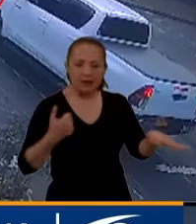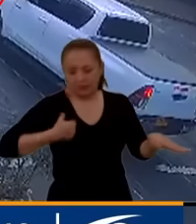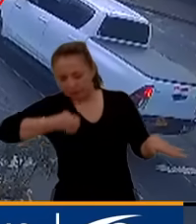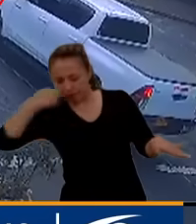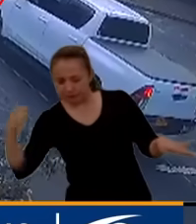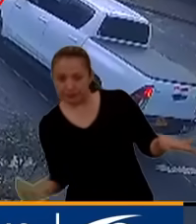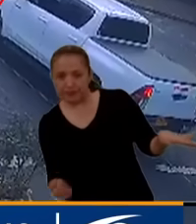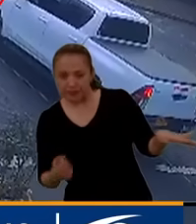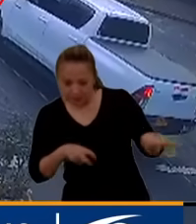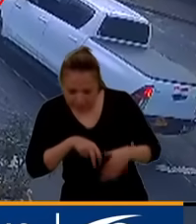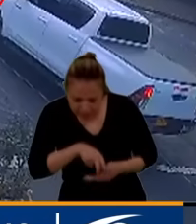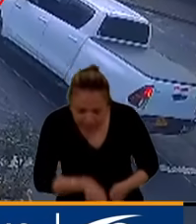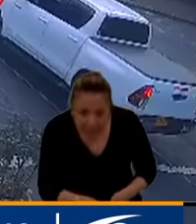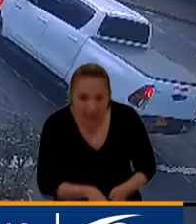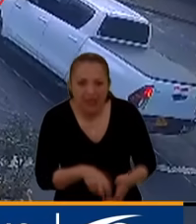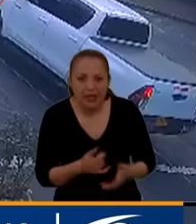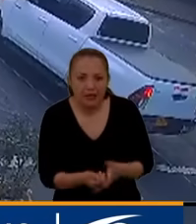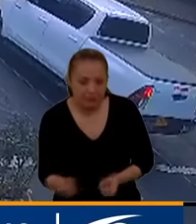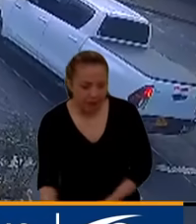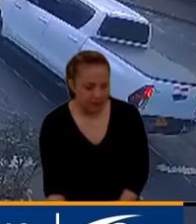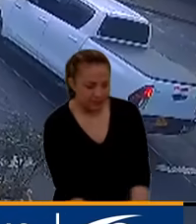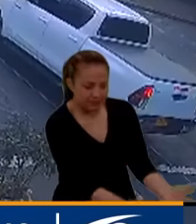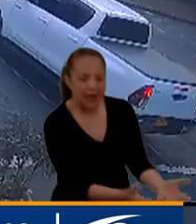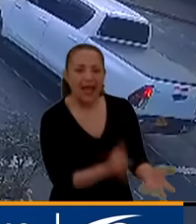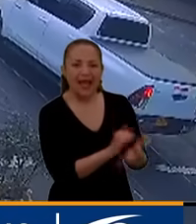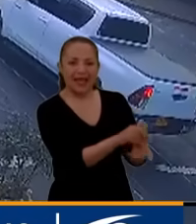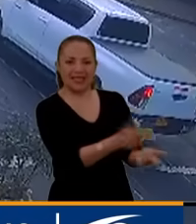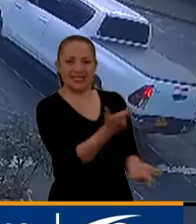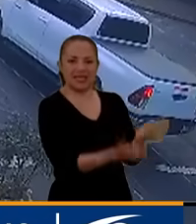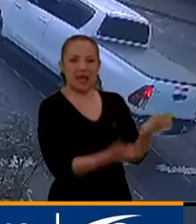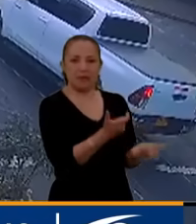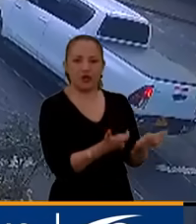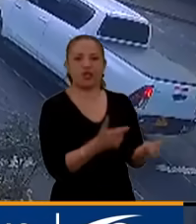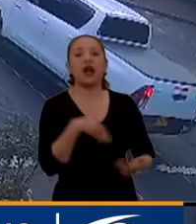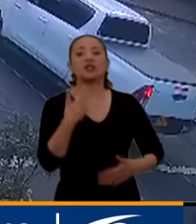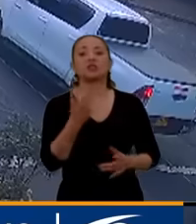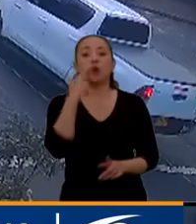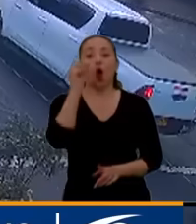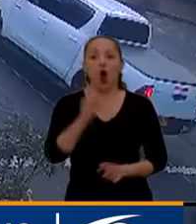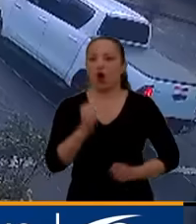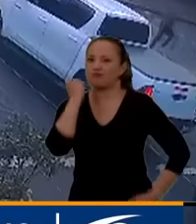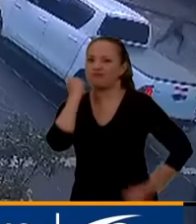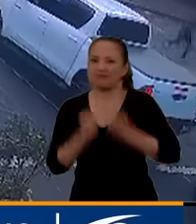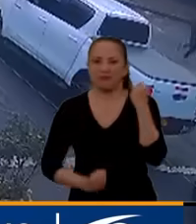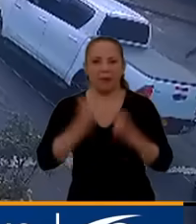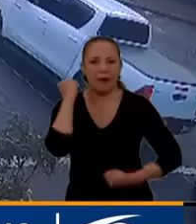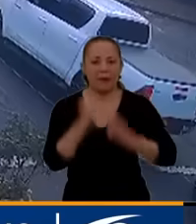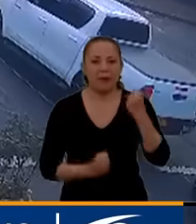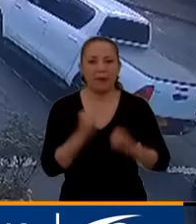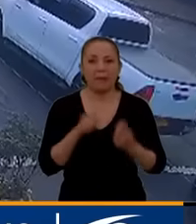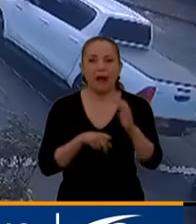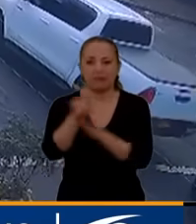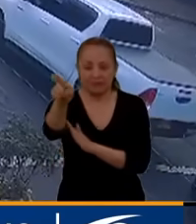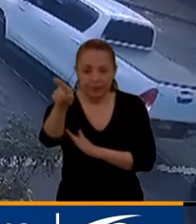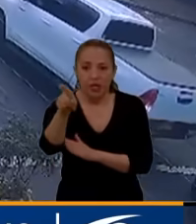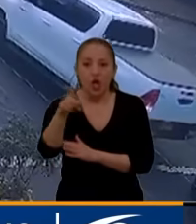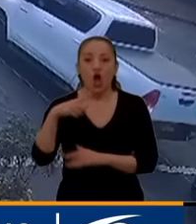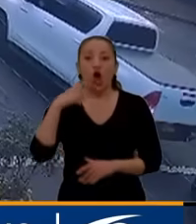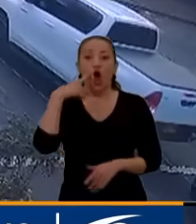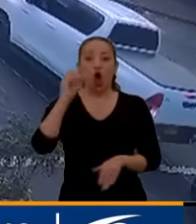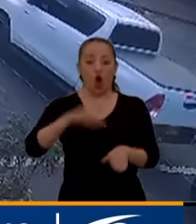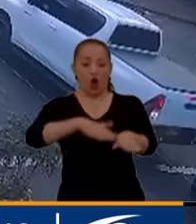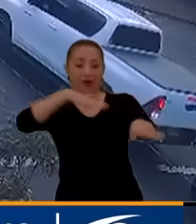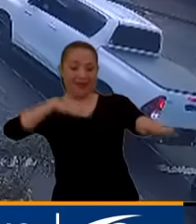maleta y se agacha para dejarla justo debajo del vehículo. Luego el hombre sale corriendo. El conductor del vehículo, que se